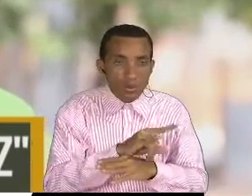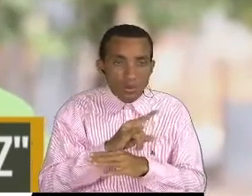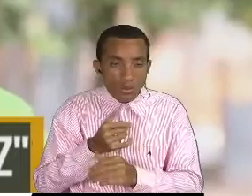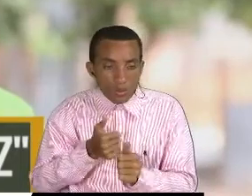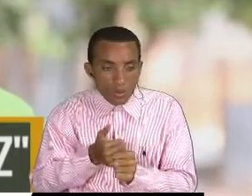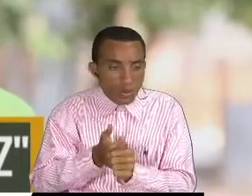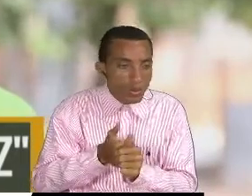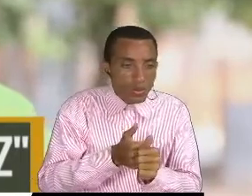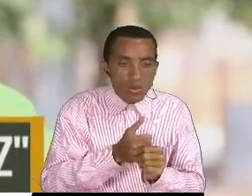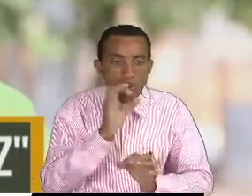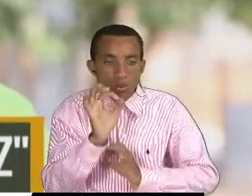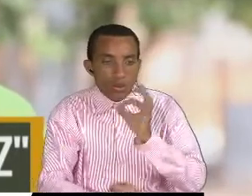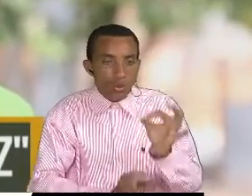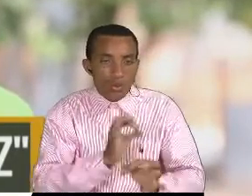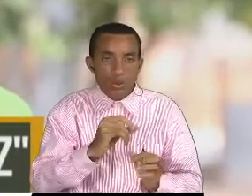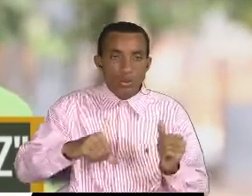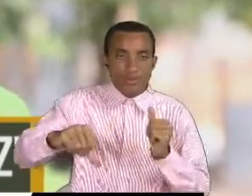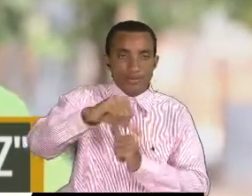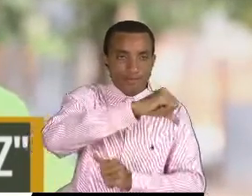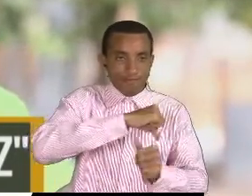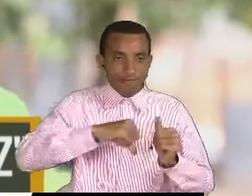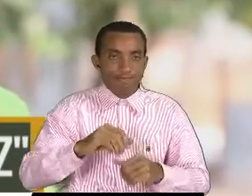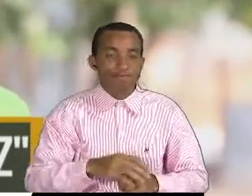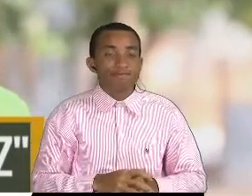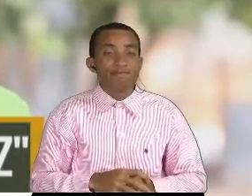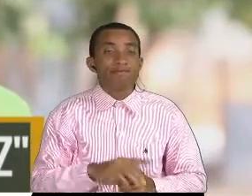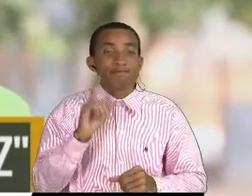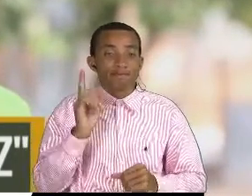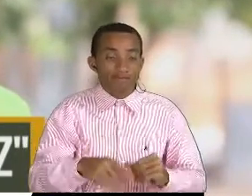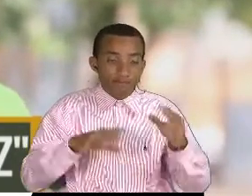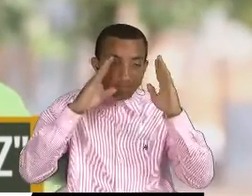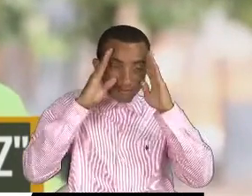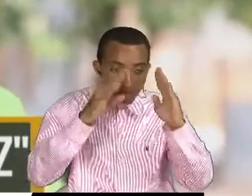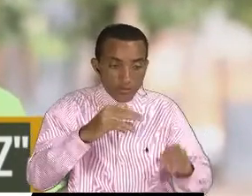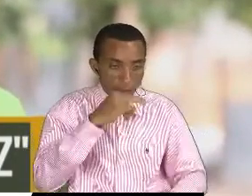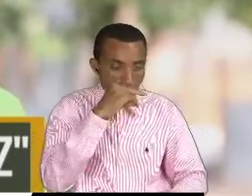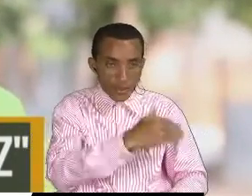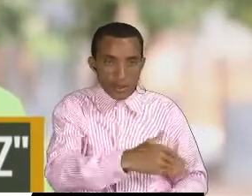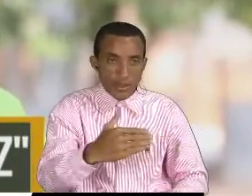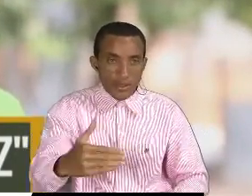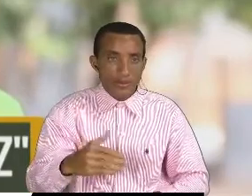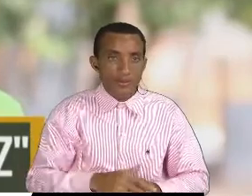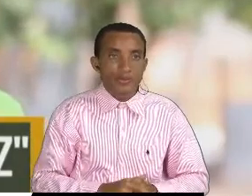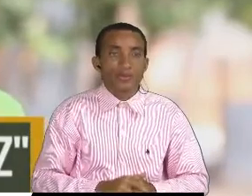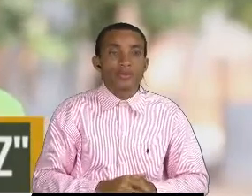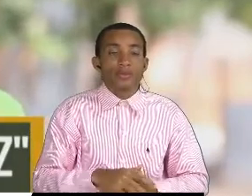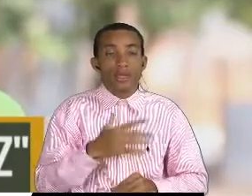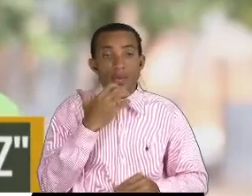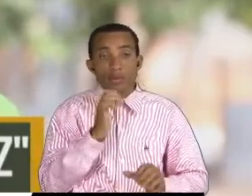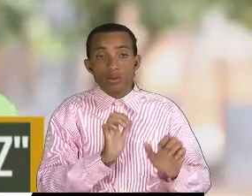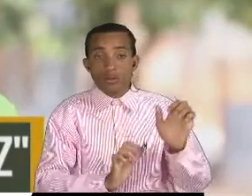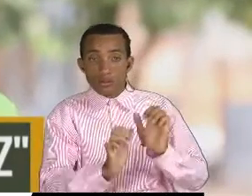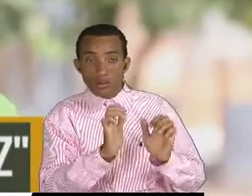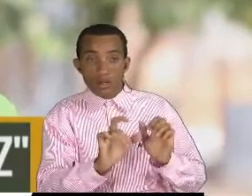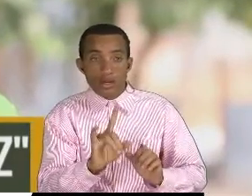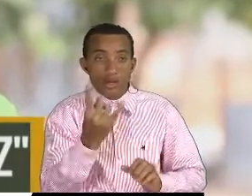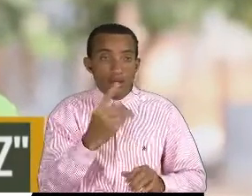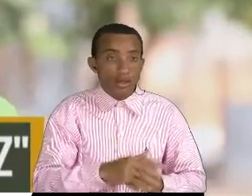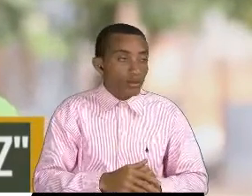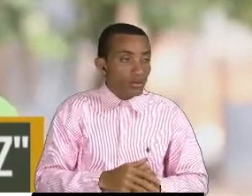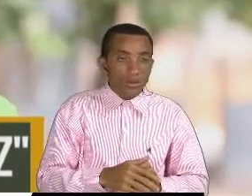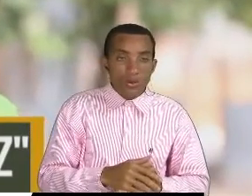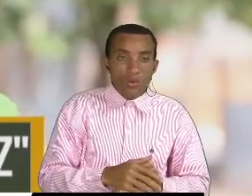parque, del sector, y así estar pendiente de nuestros niños y evitar de que se generen estos flagelos